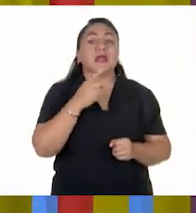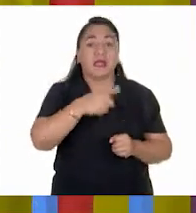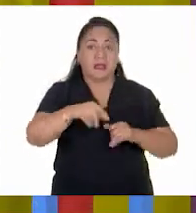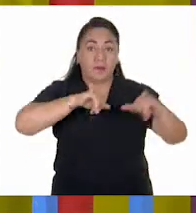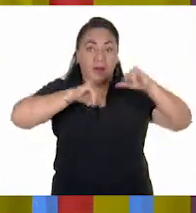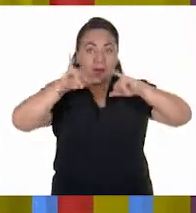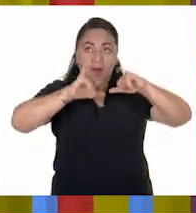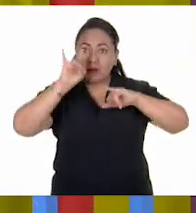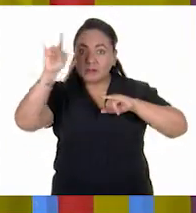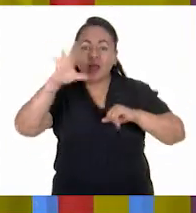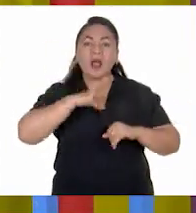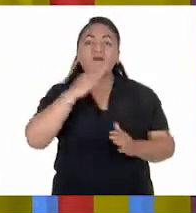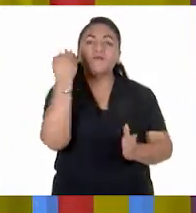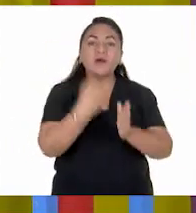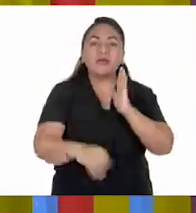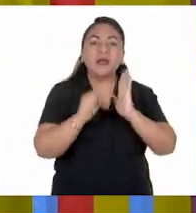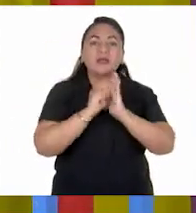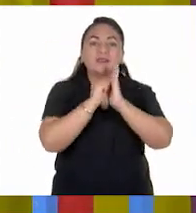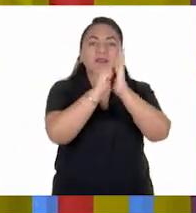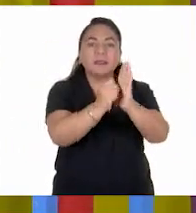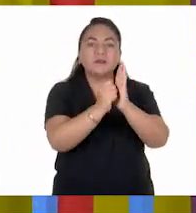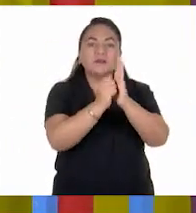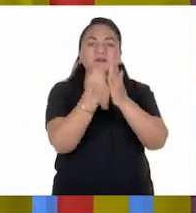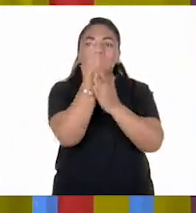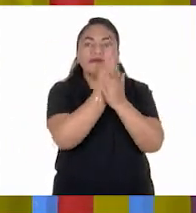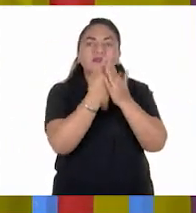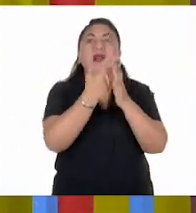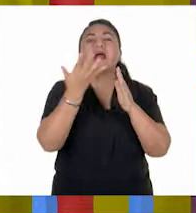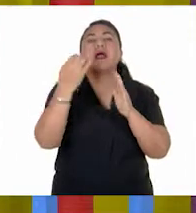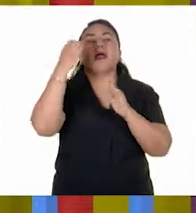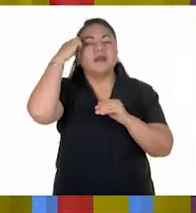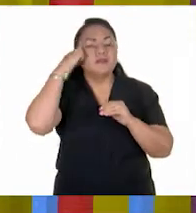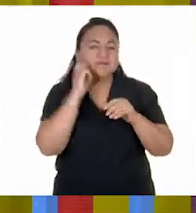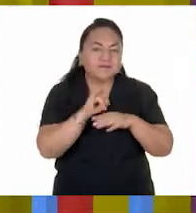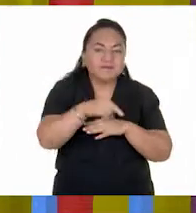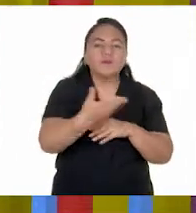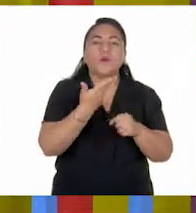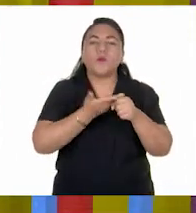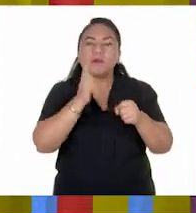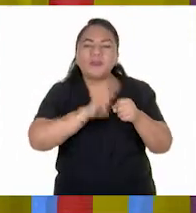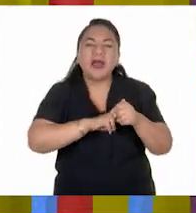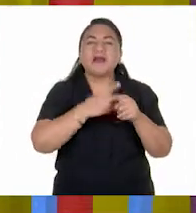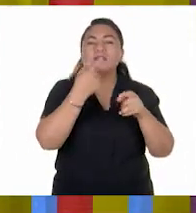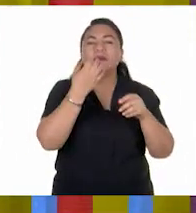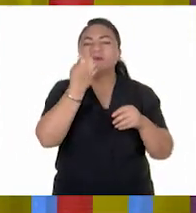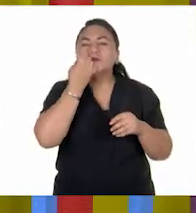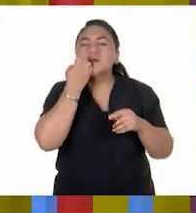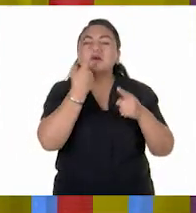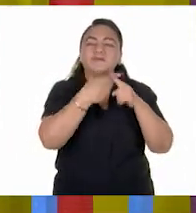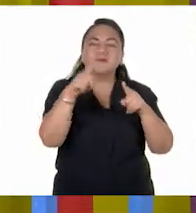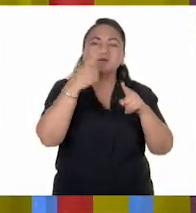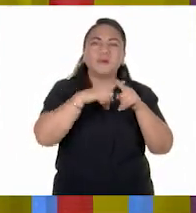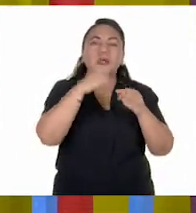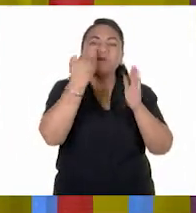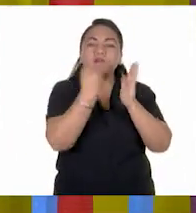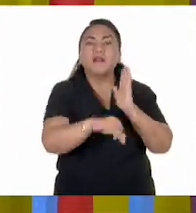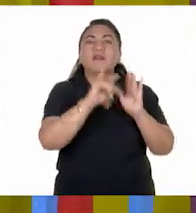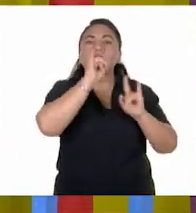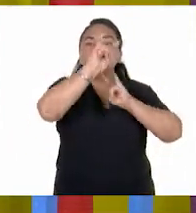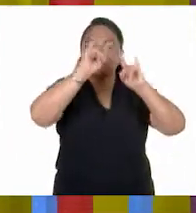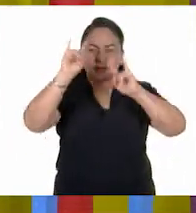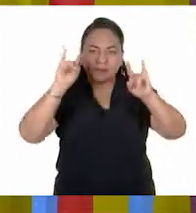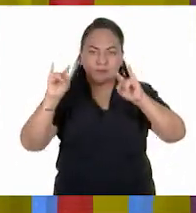croquis le hacen falta los símbolos que representan los lugares importantes de la zona donde vive Axel,